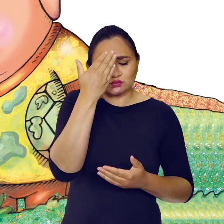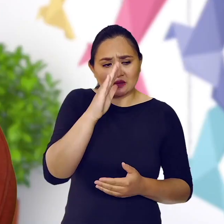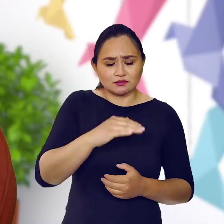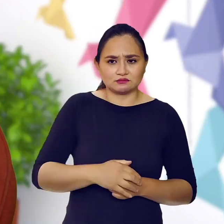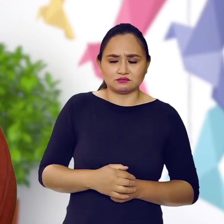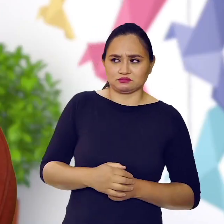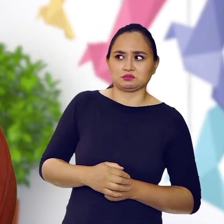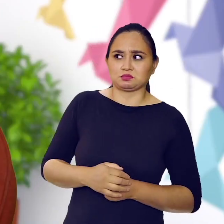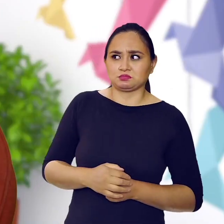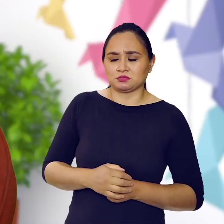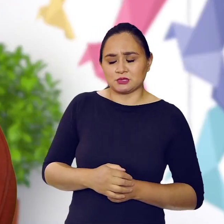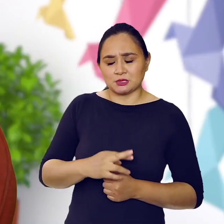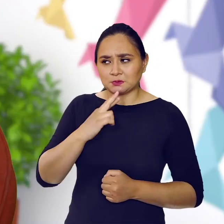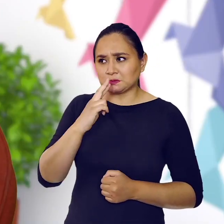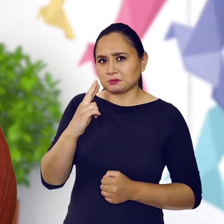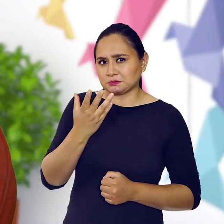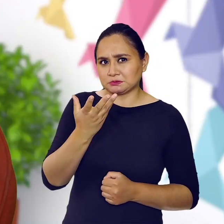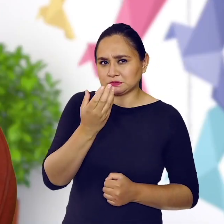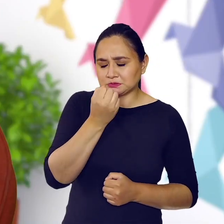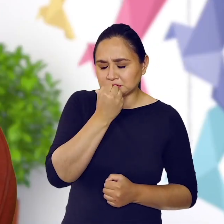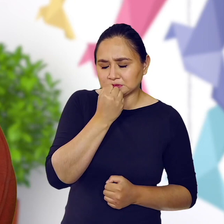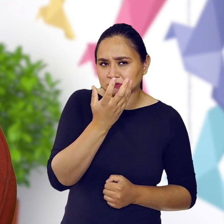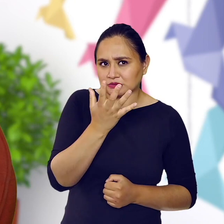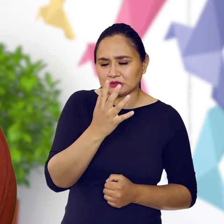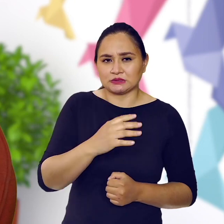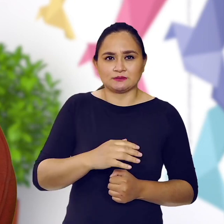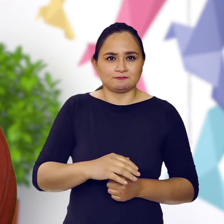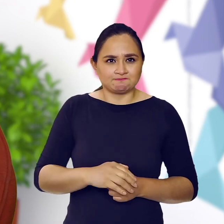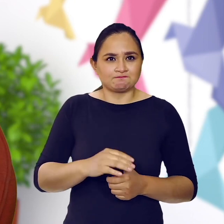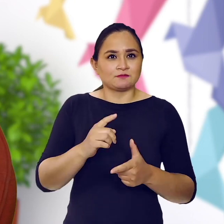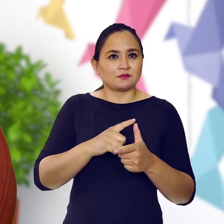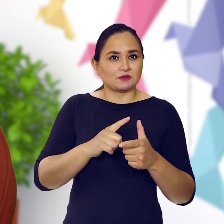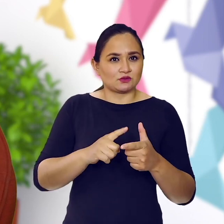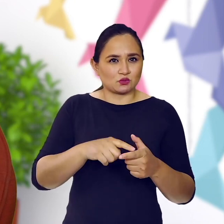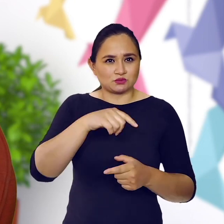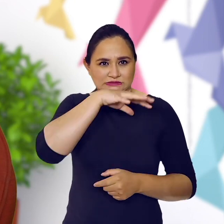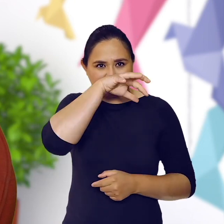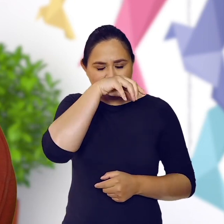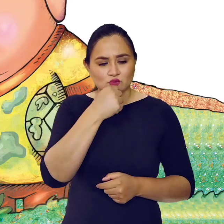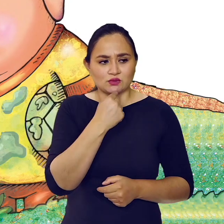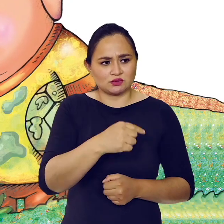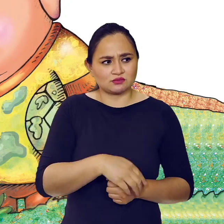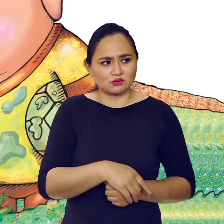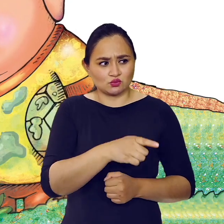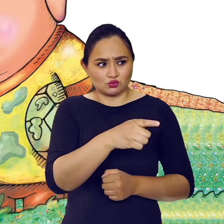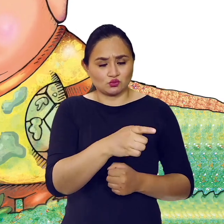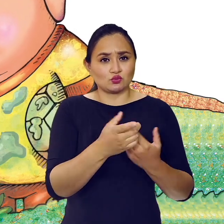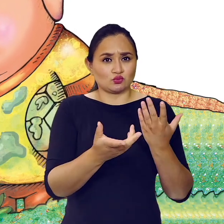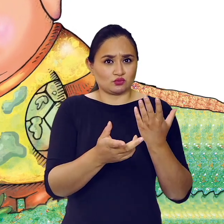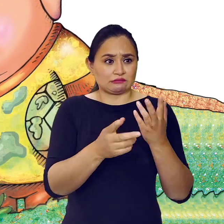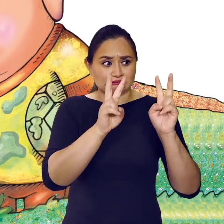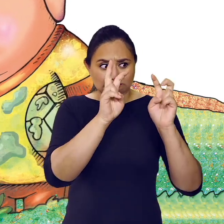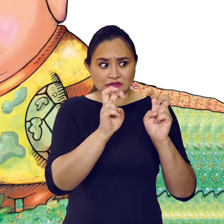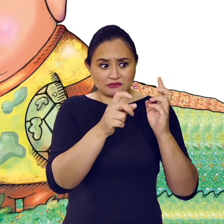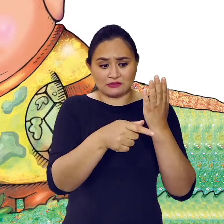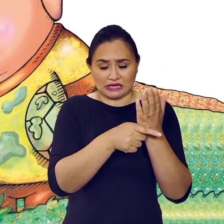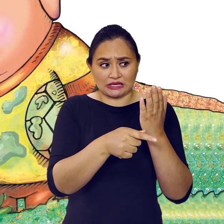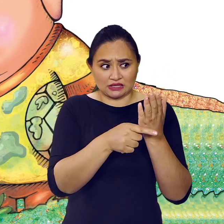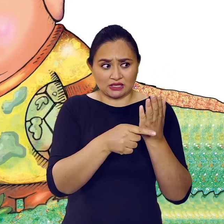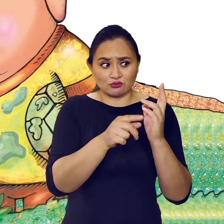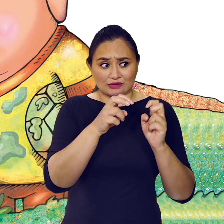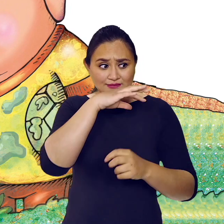leer. Bruno no se atrevió a responderle nada. Entonces, Celestino continuó. ¿Tienes algún libro sobre